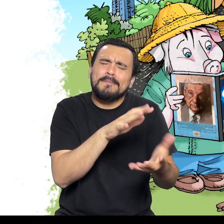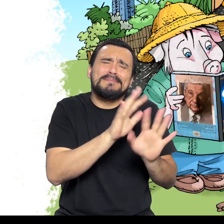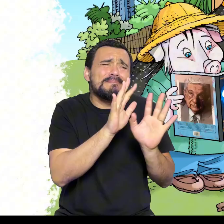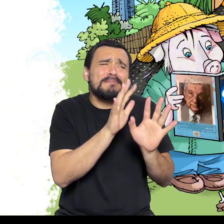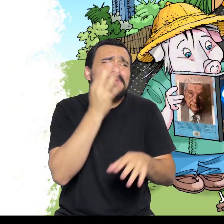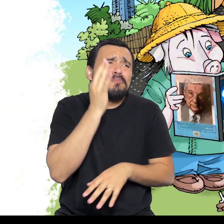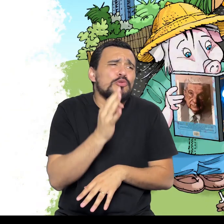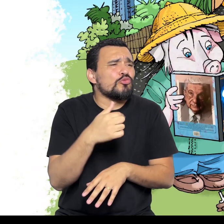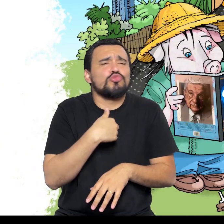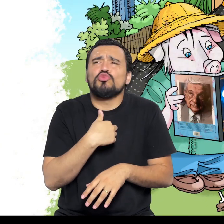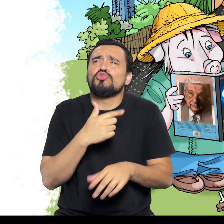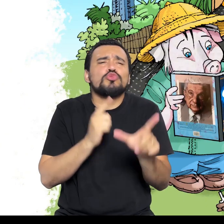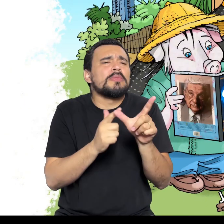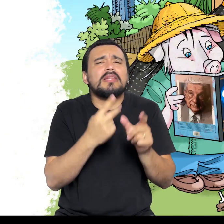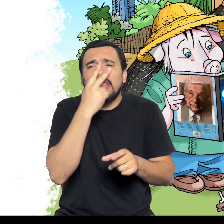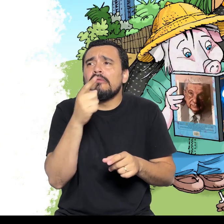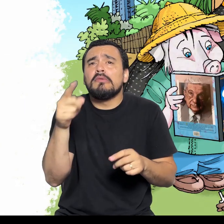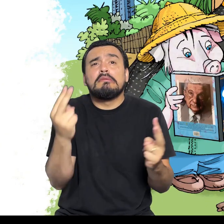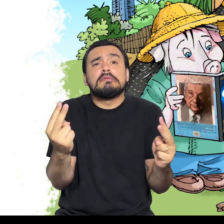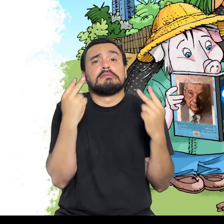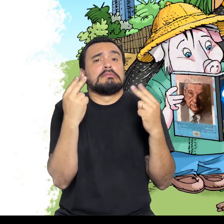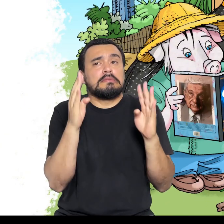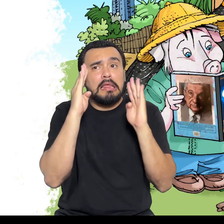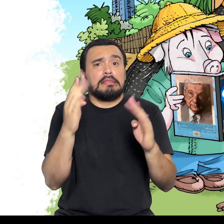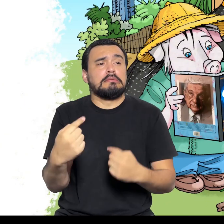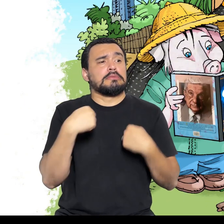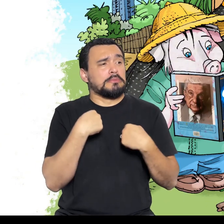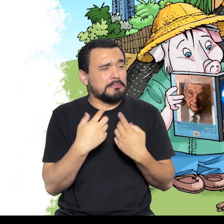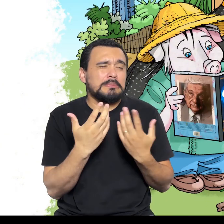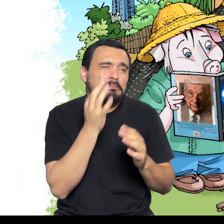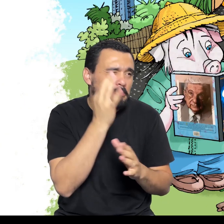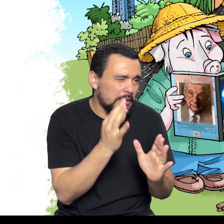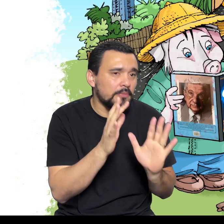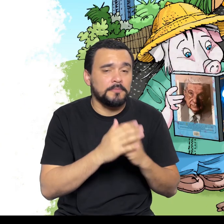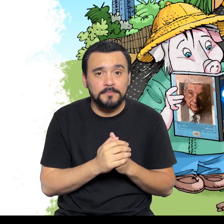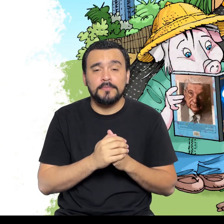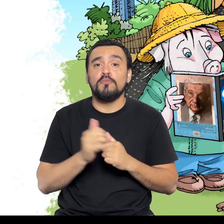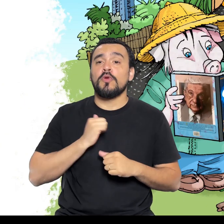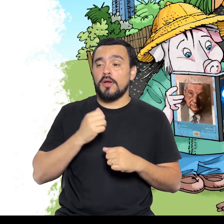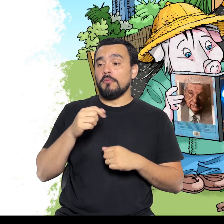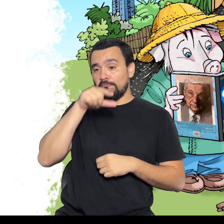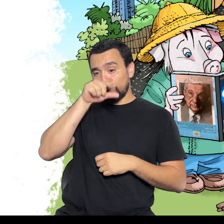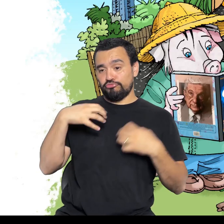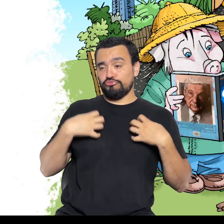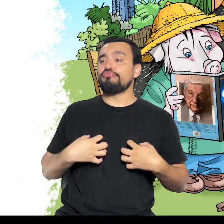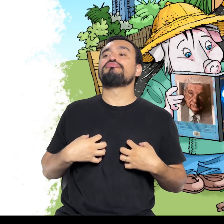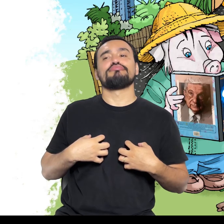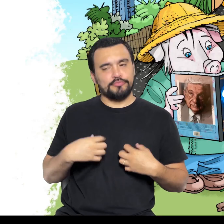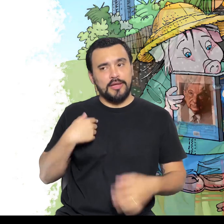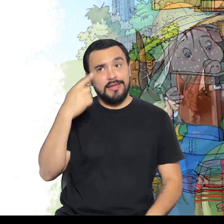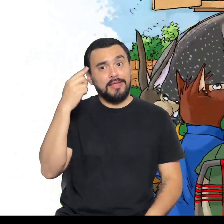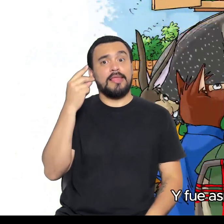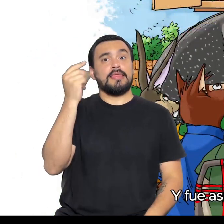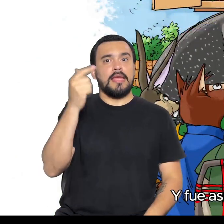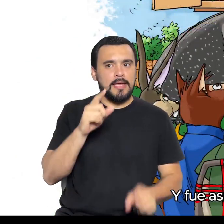siento, yo solo quería un poco de atención, dijo Rodilio. Eso me da otra idea, replicó la señorita